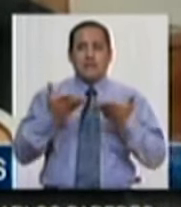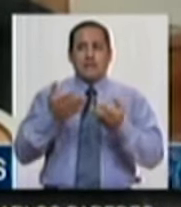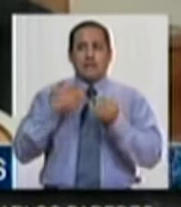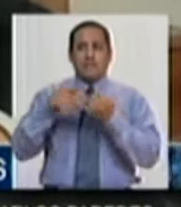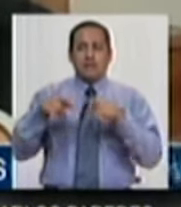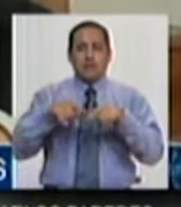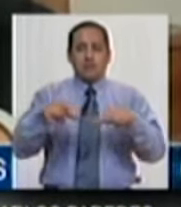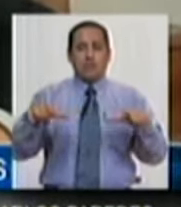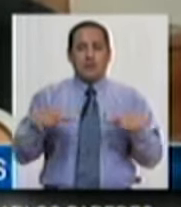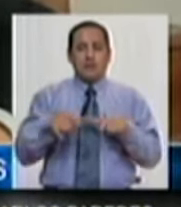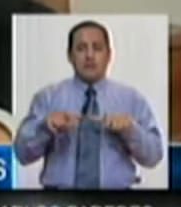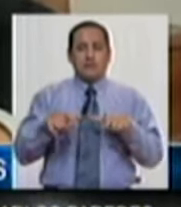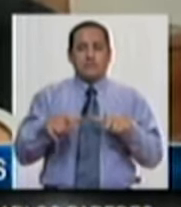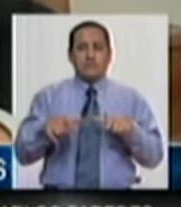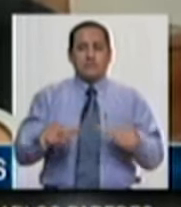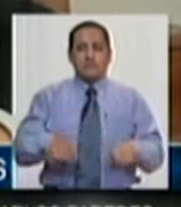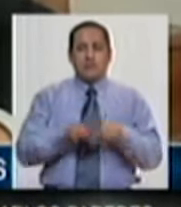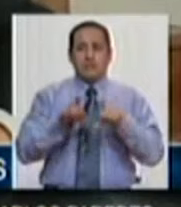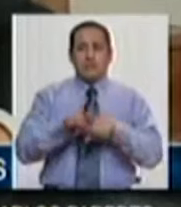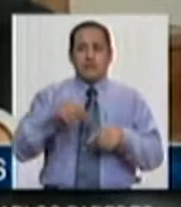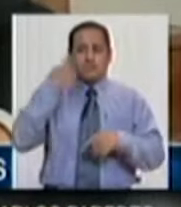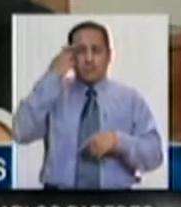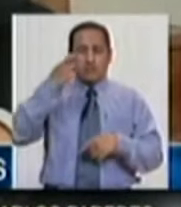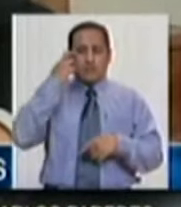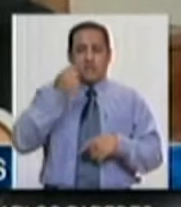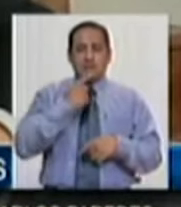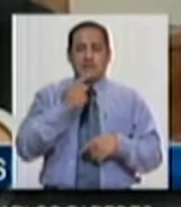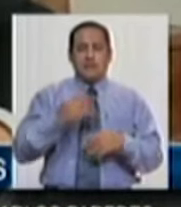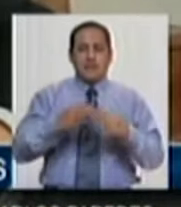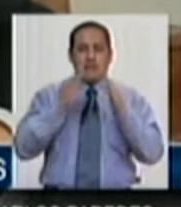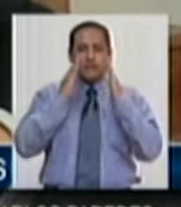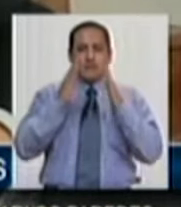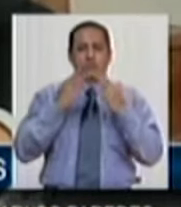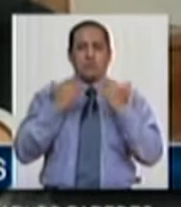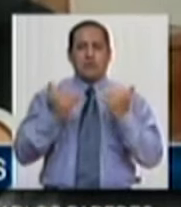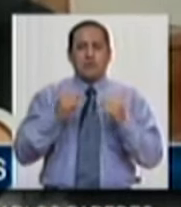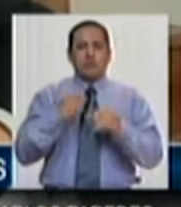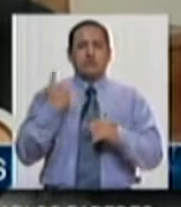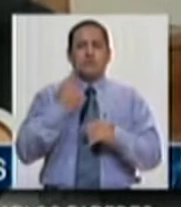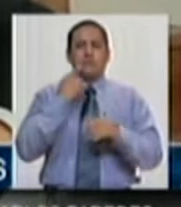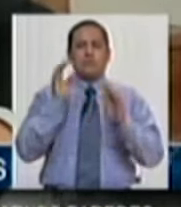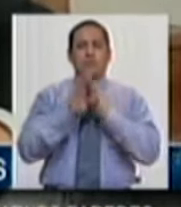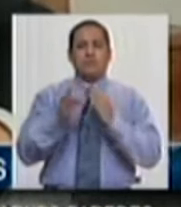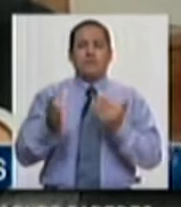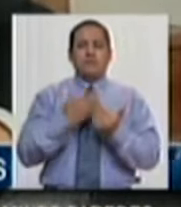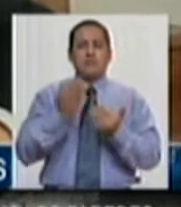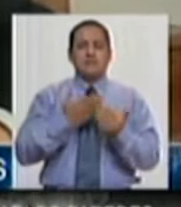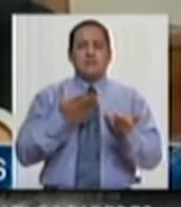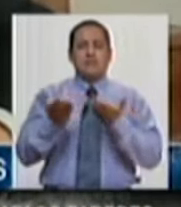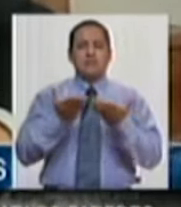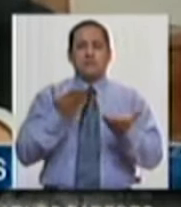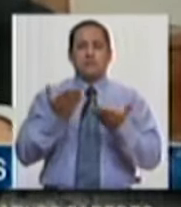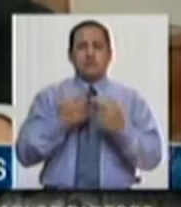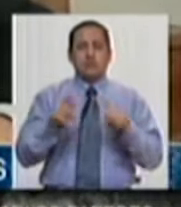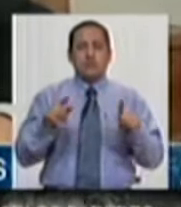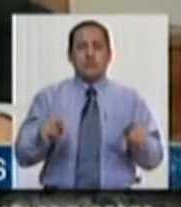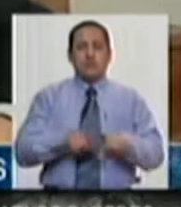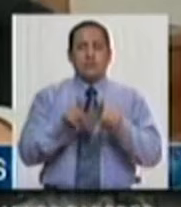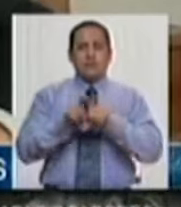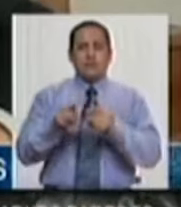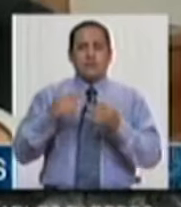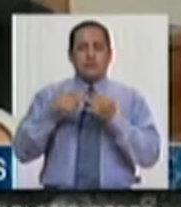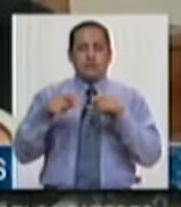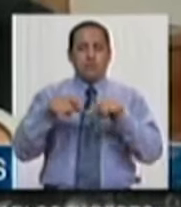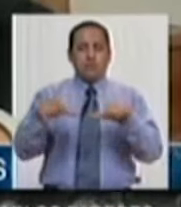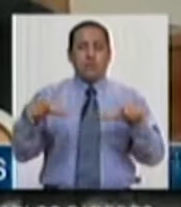zonas. Entonces, las políticas están enfocadas no solo a facilitar la llegada de los servicios a las zonas urbanas